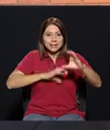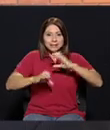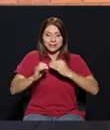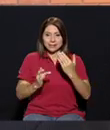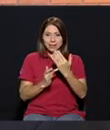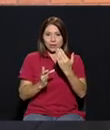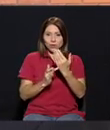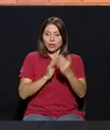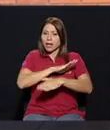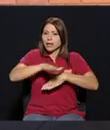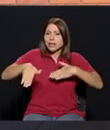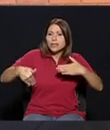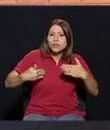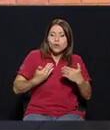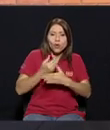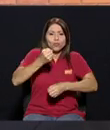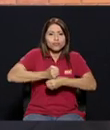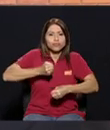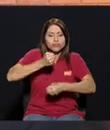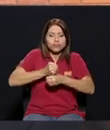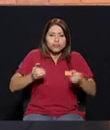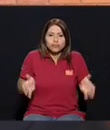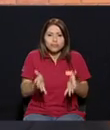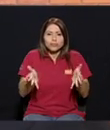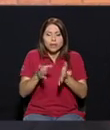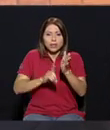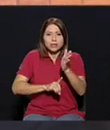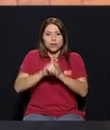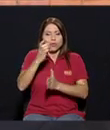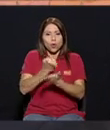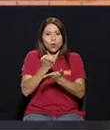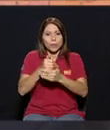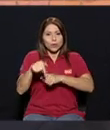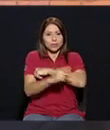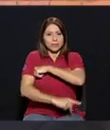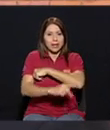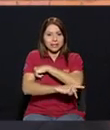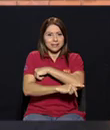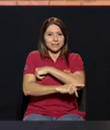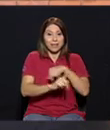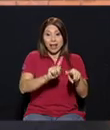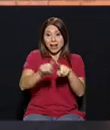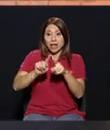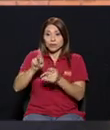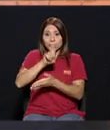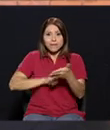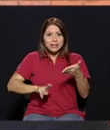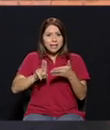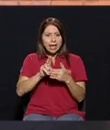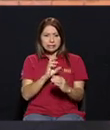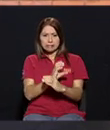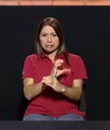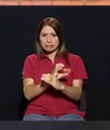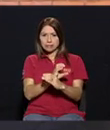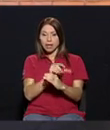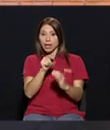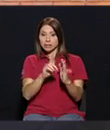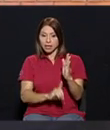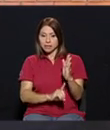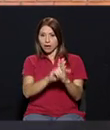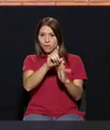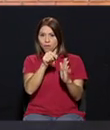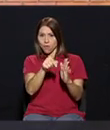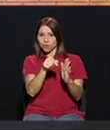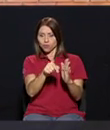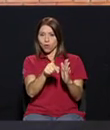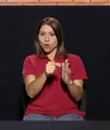la tecnología y todo el quehacer que impulsa el desarrollo económico de este país. Las universidades velan porque ese desarrollo